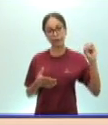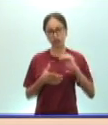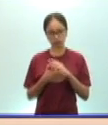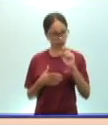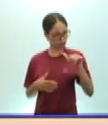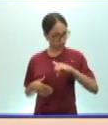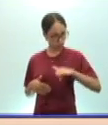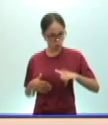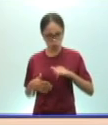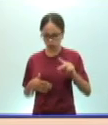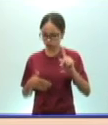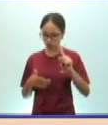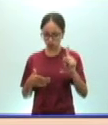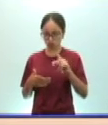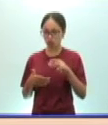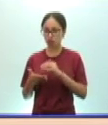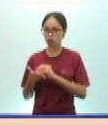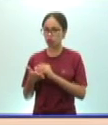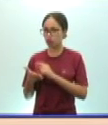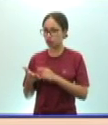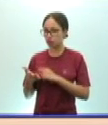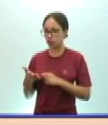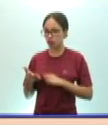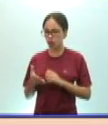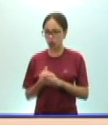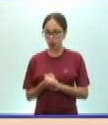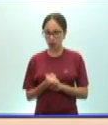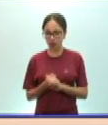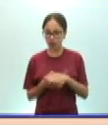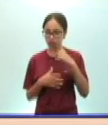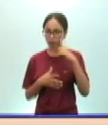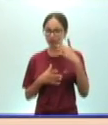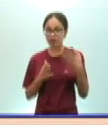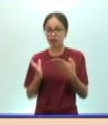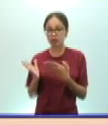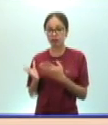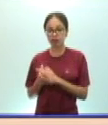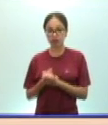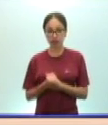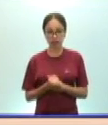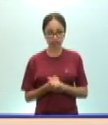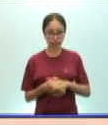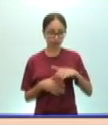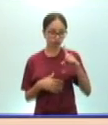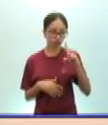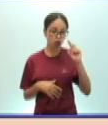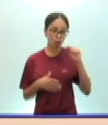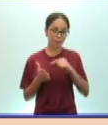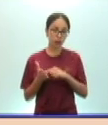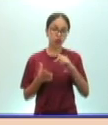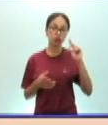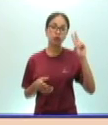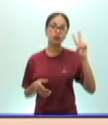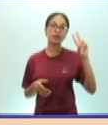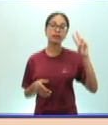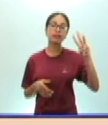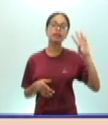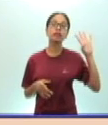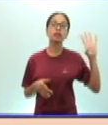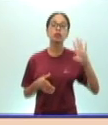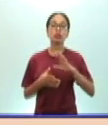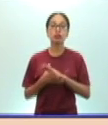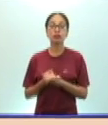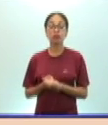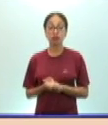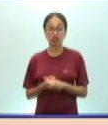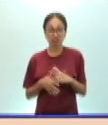solamente anoten el ejercicio 1.34 de la página 20. En este ejercicio que les plantea,